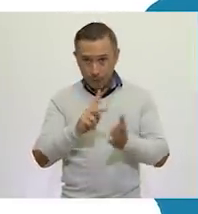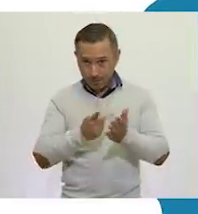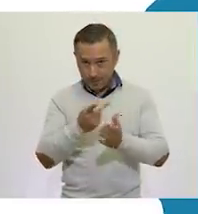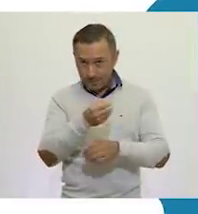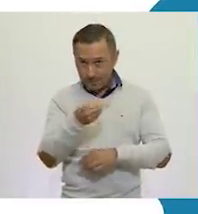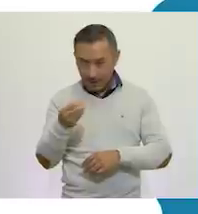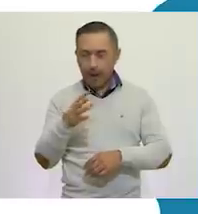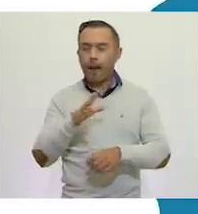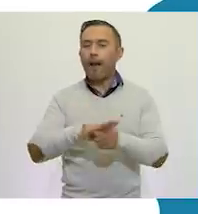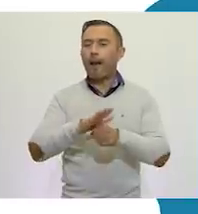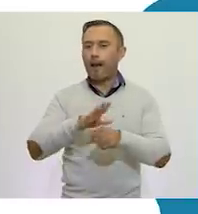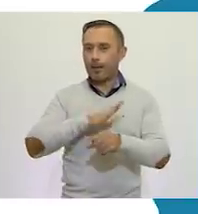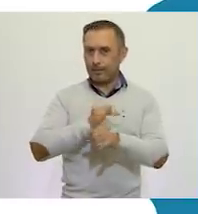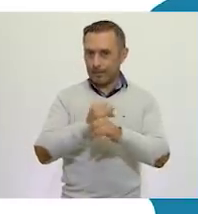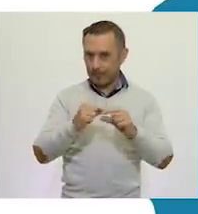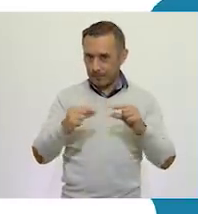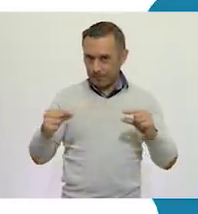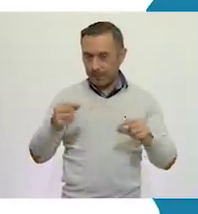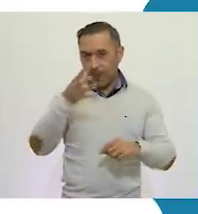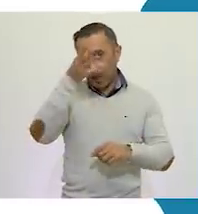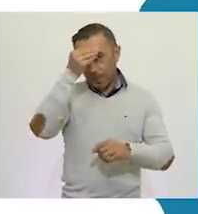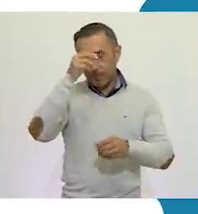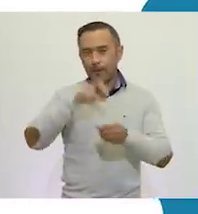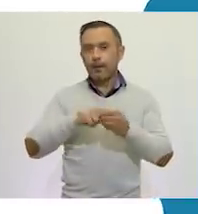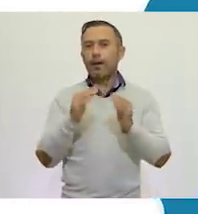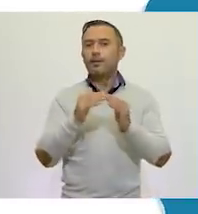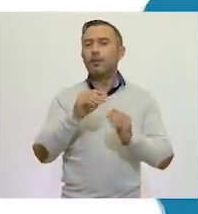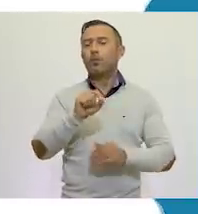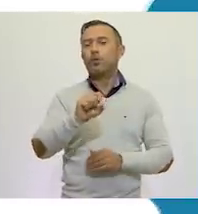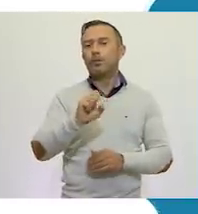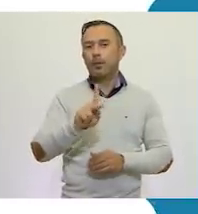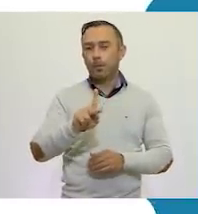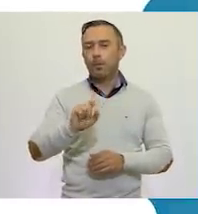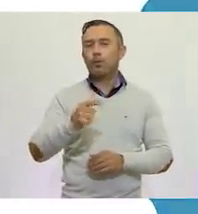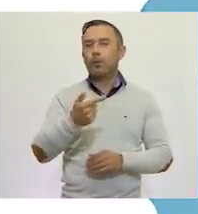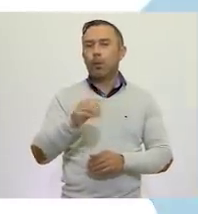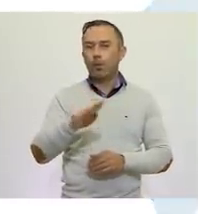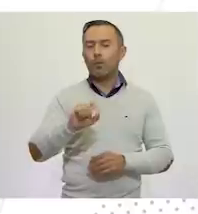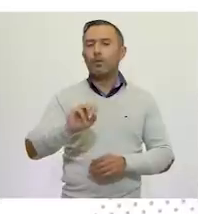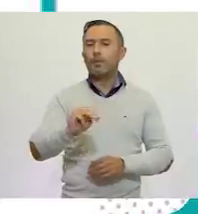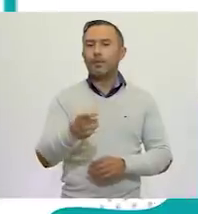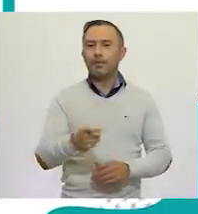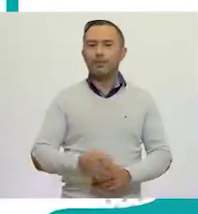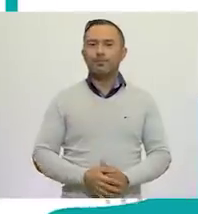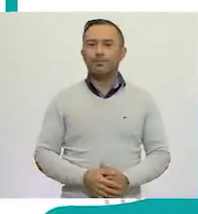en la siguiente liga: aprendeencasa.cep.gov.mx.